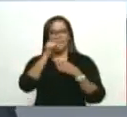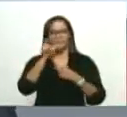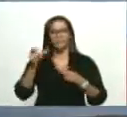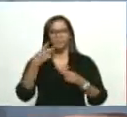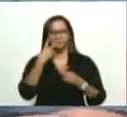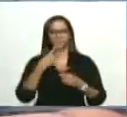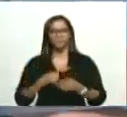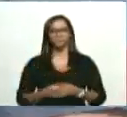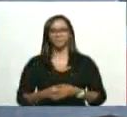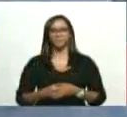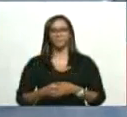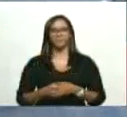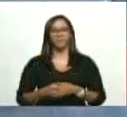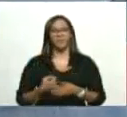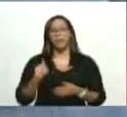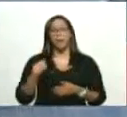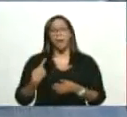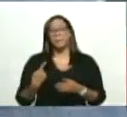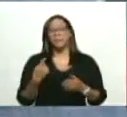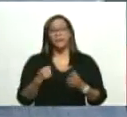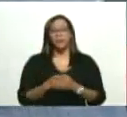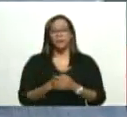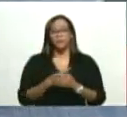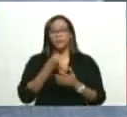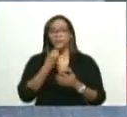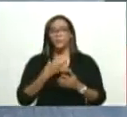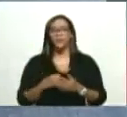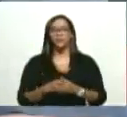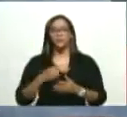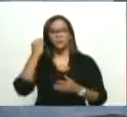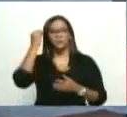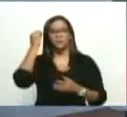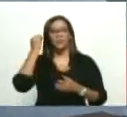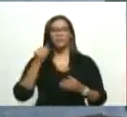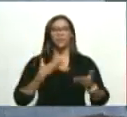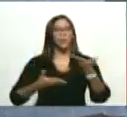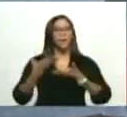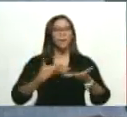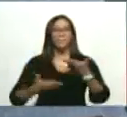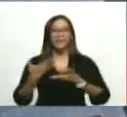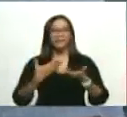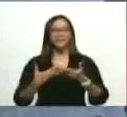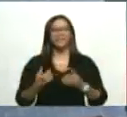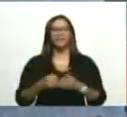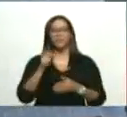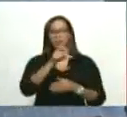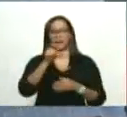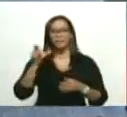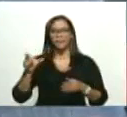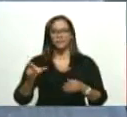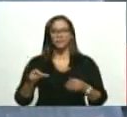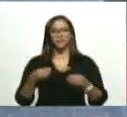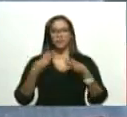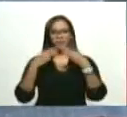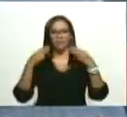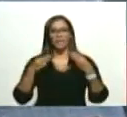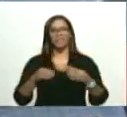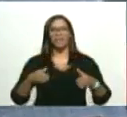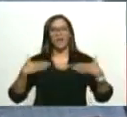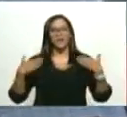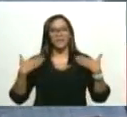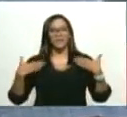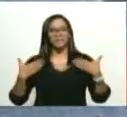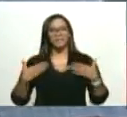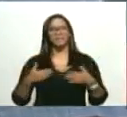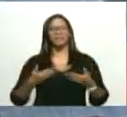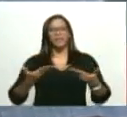sintonizando? Bueno, primero que nada, yo creo que compartir con la audiencia esta felicidad que